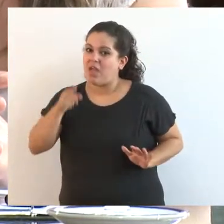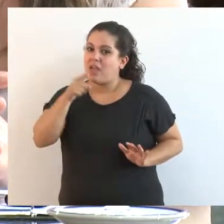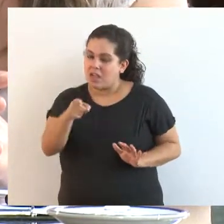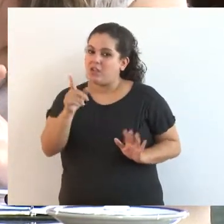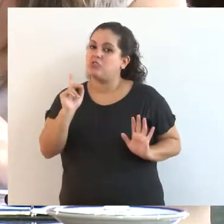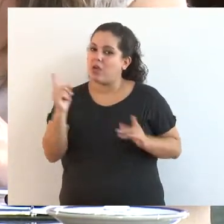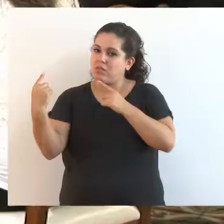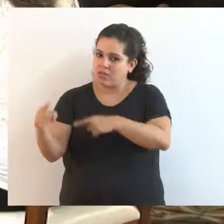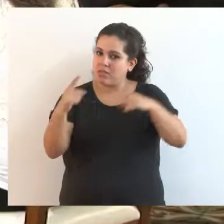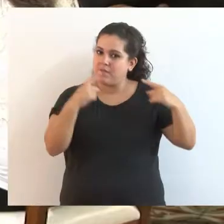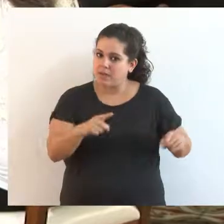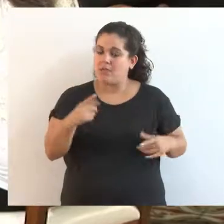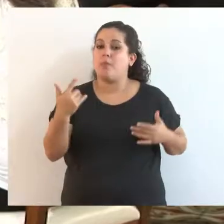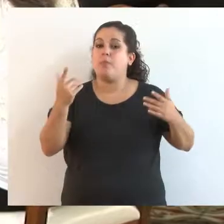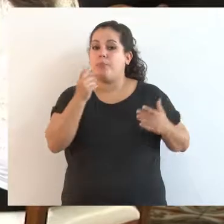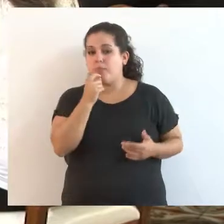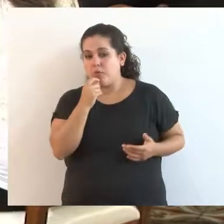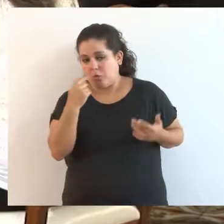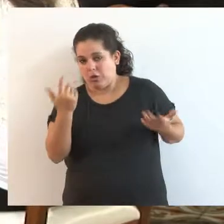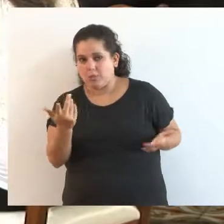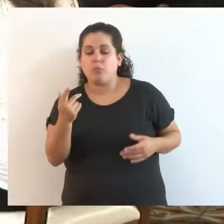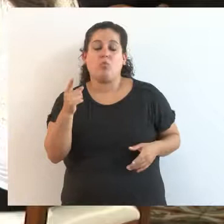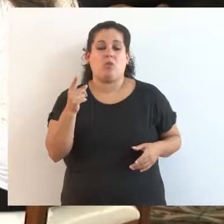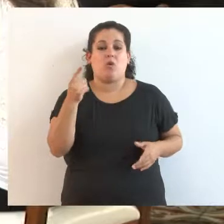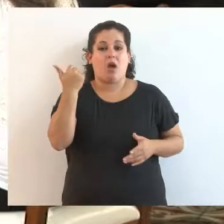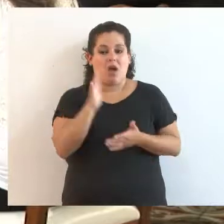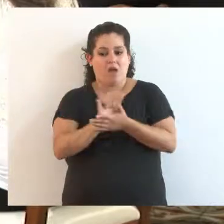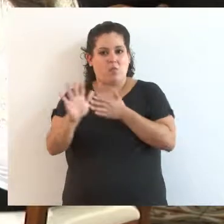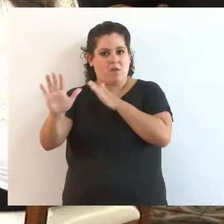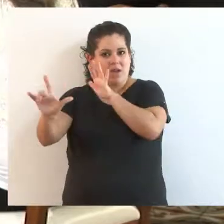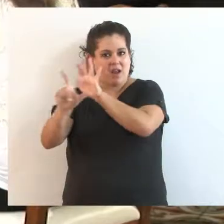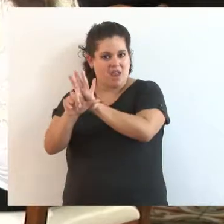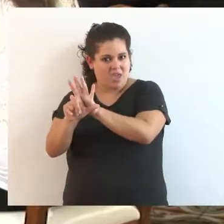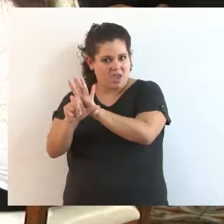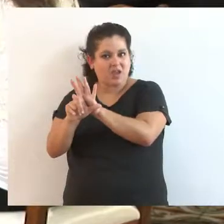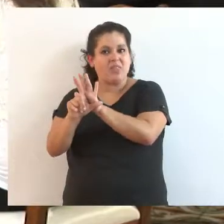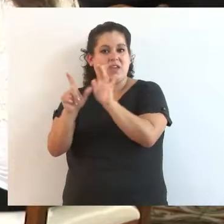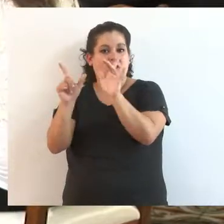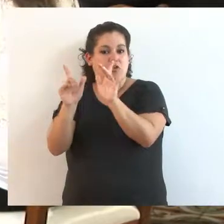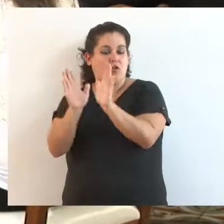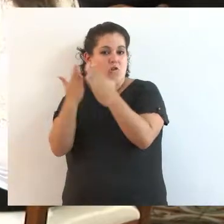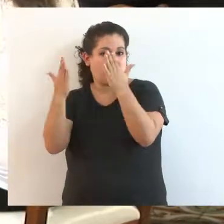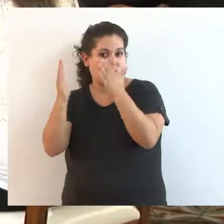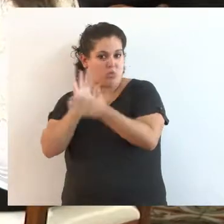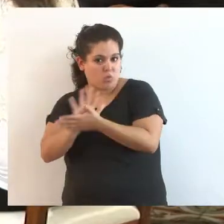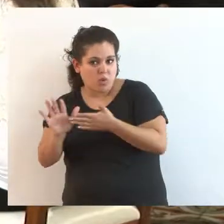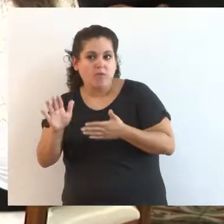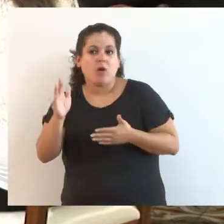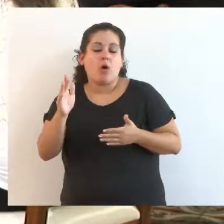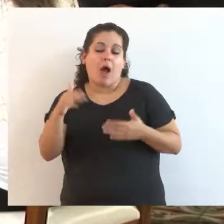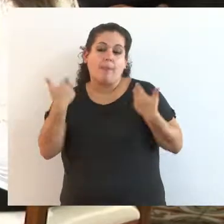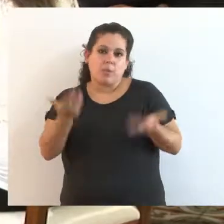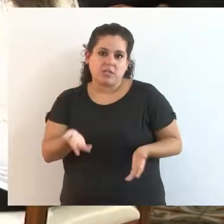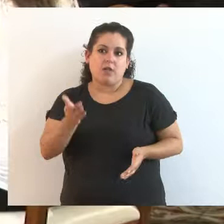desafío de la Argentina. Ajá. Porque, digamos, y por eso, si bien se sancionó en la nueva ley, digamos, el código, aprovechando que tenemos